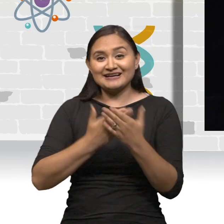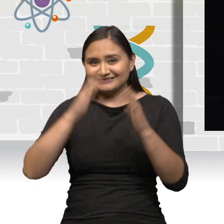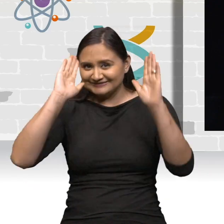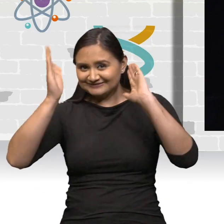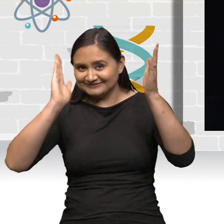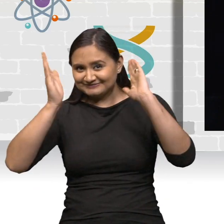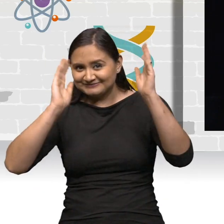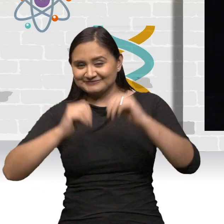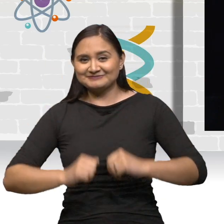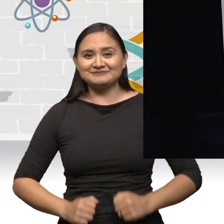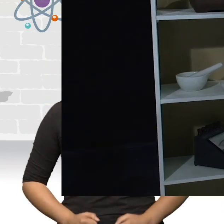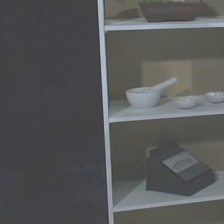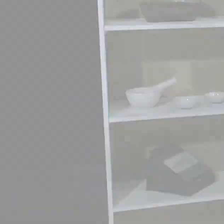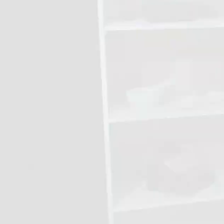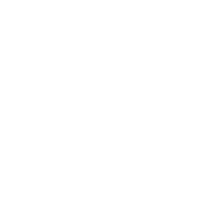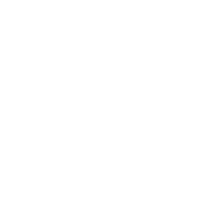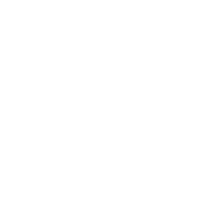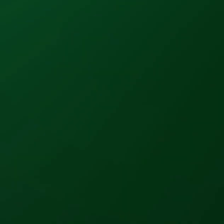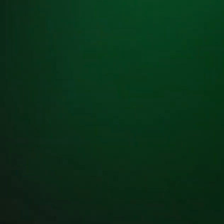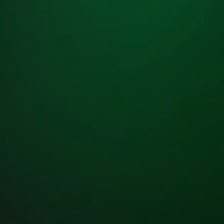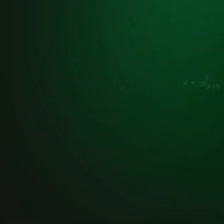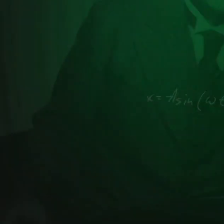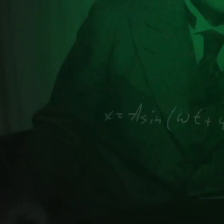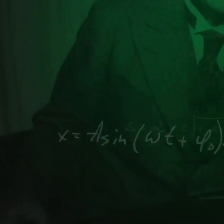utilizar en tu vida diaria. Hasta la próxima.